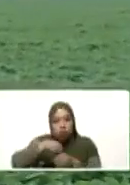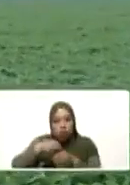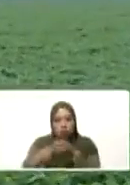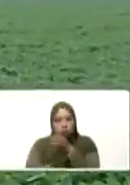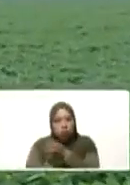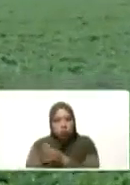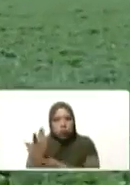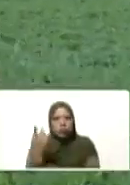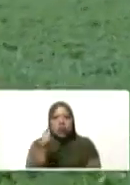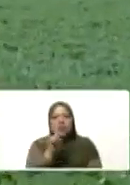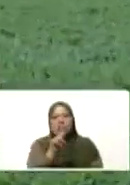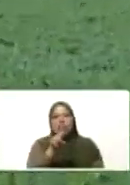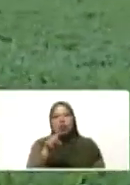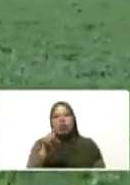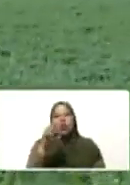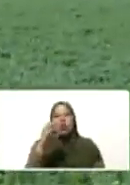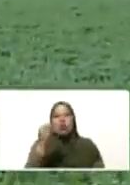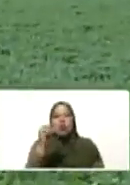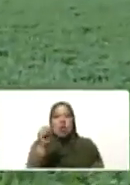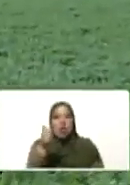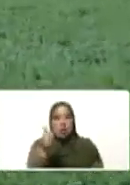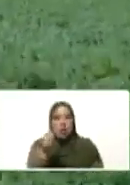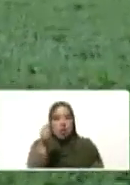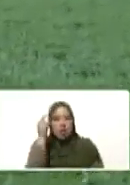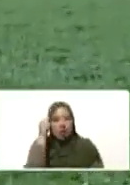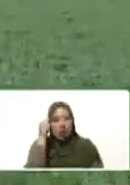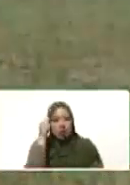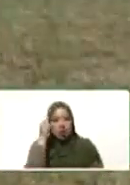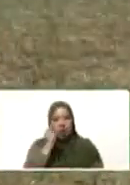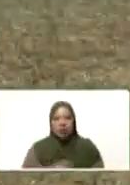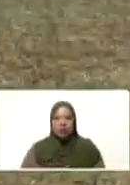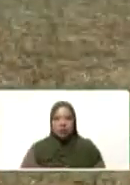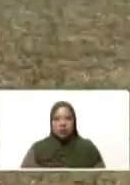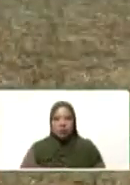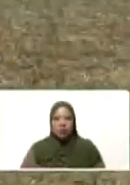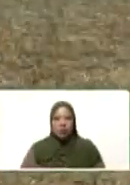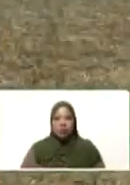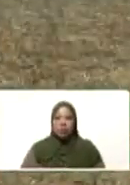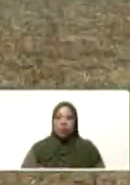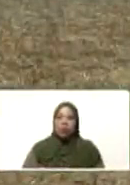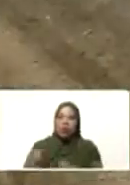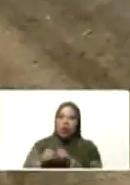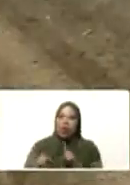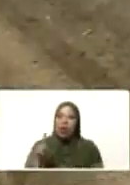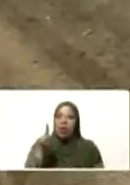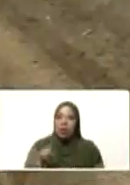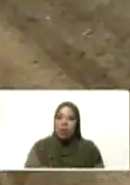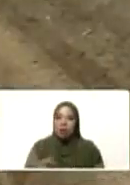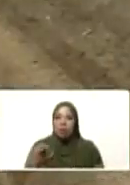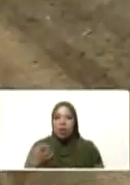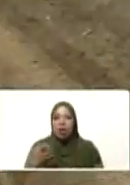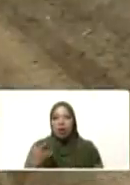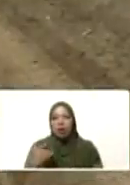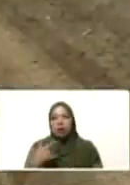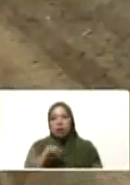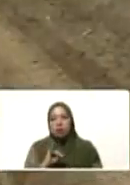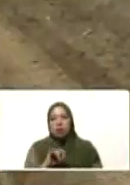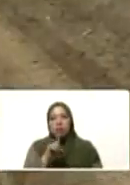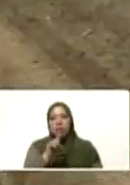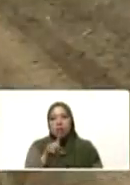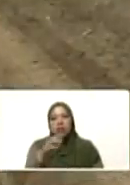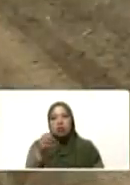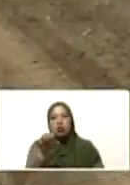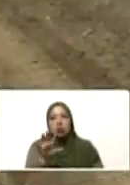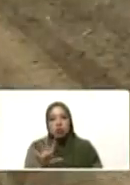110 días. Correcto. Ese es el ciclo, ¿no? Y hay una que está sembrada en otro lote también de Oro Branco, que es de 105